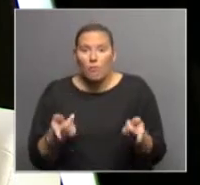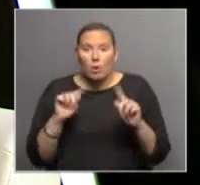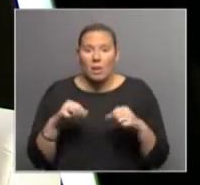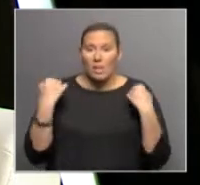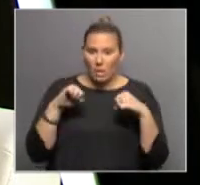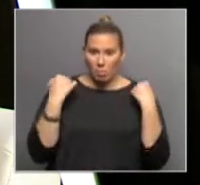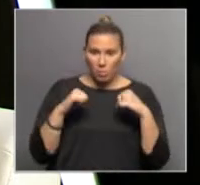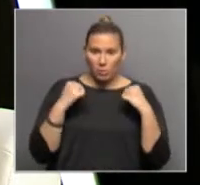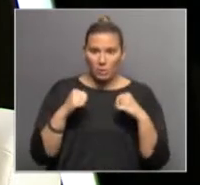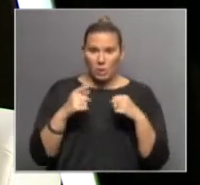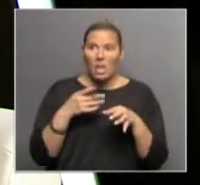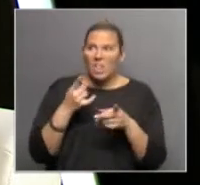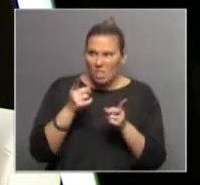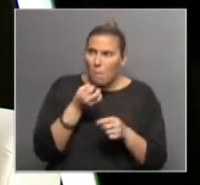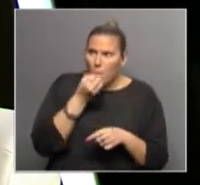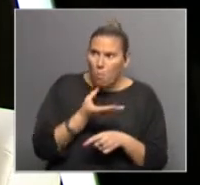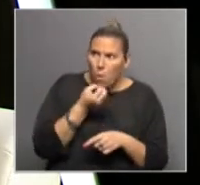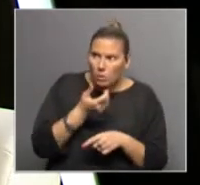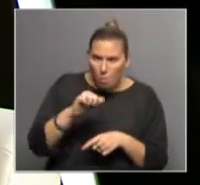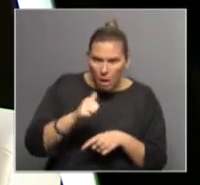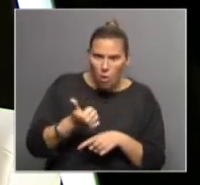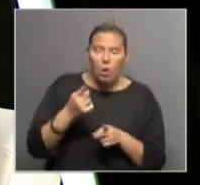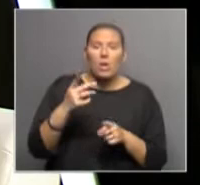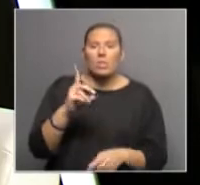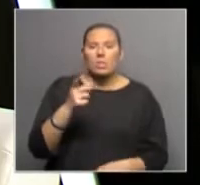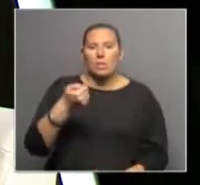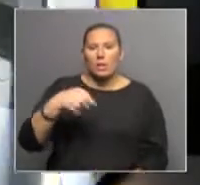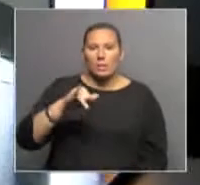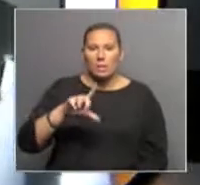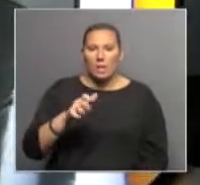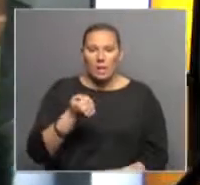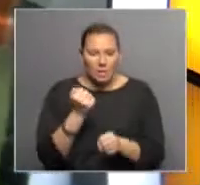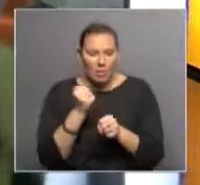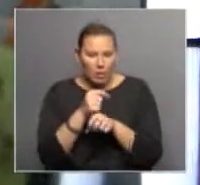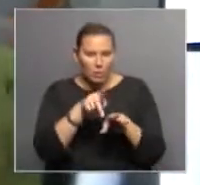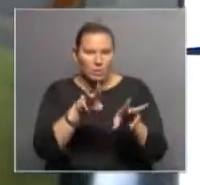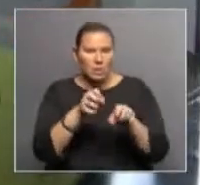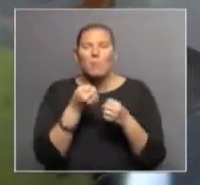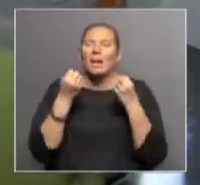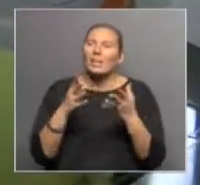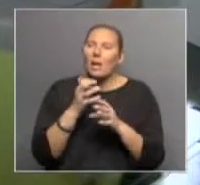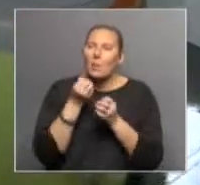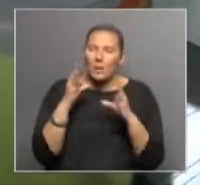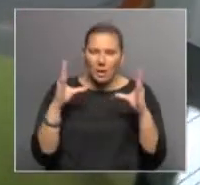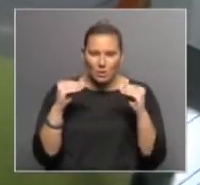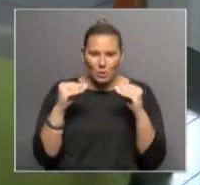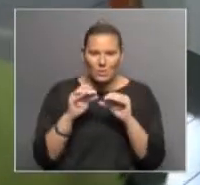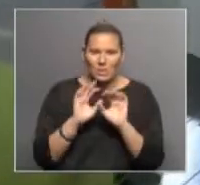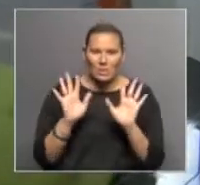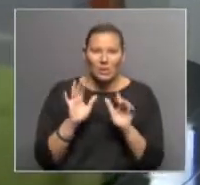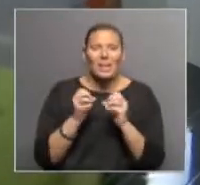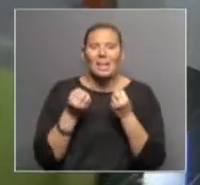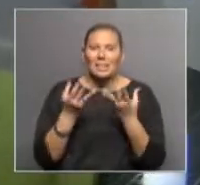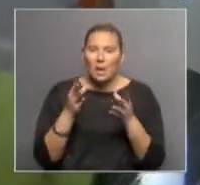practicar deportes. Está aconsejado. Incluso Daniela Hirschfeld estuvo trabajando en ese tema. Daniela, ¿cómo andás? Buenas noches. ¿Qué dice? Buenas